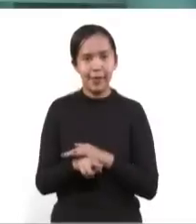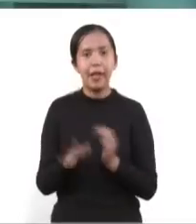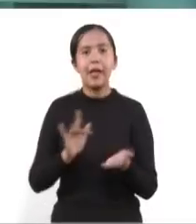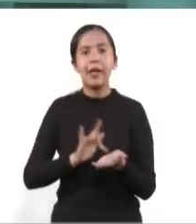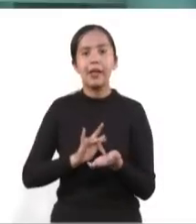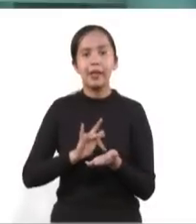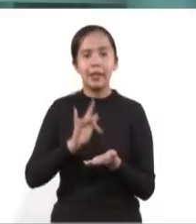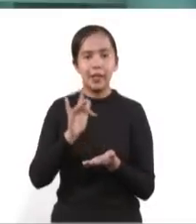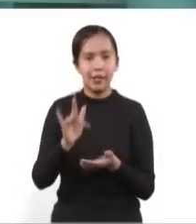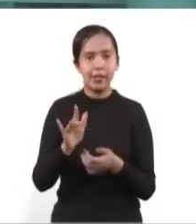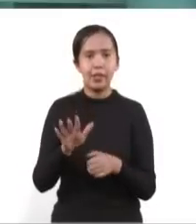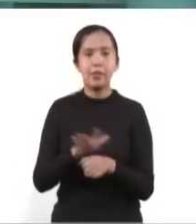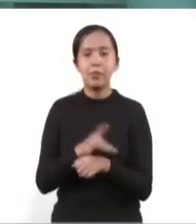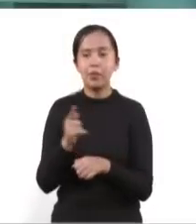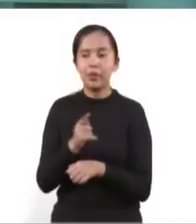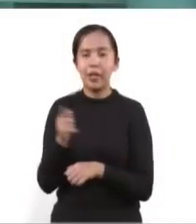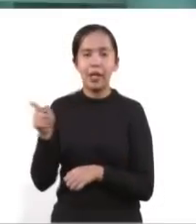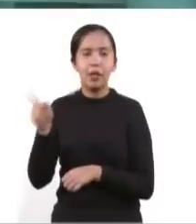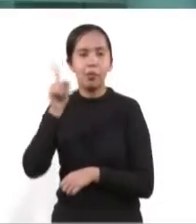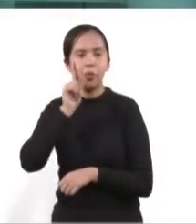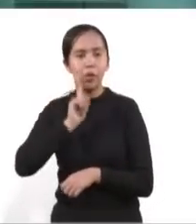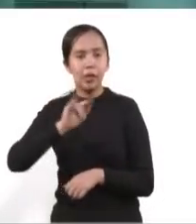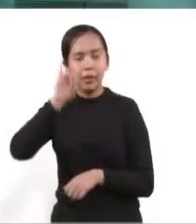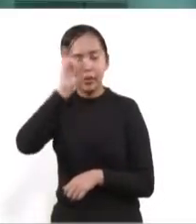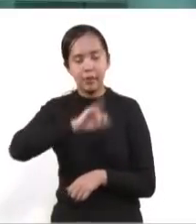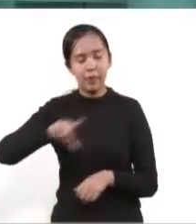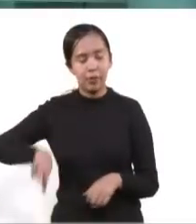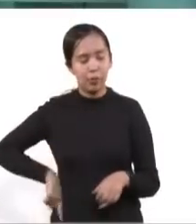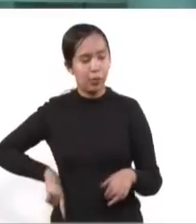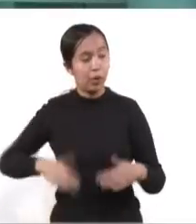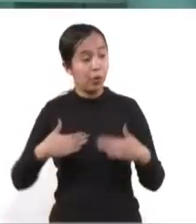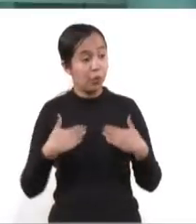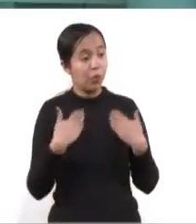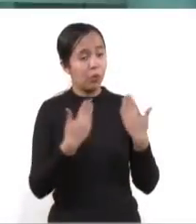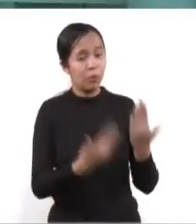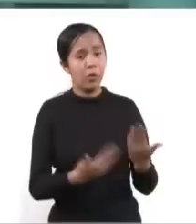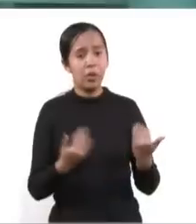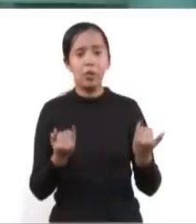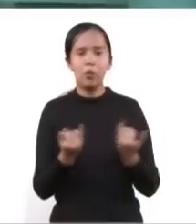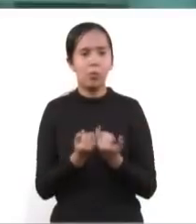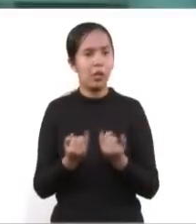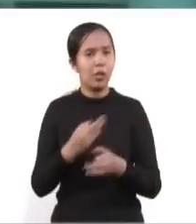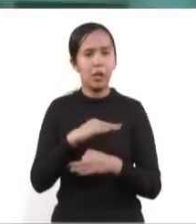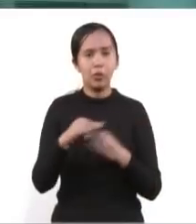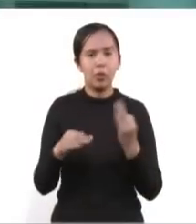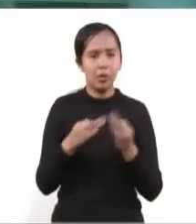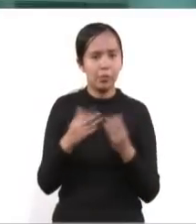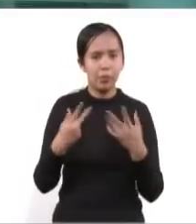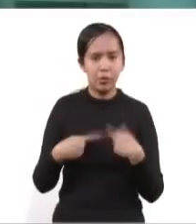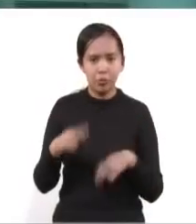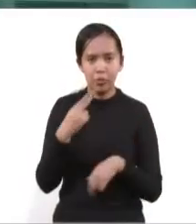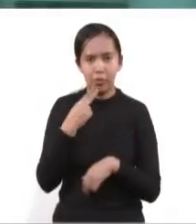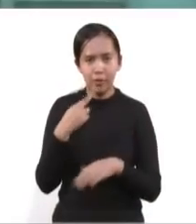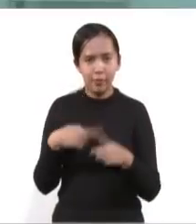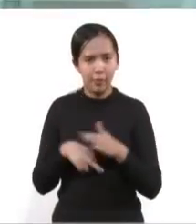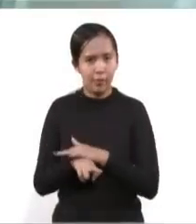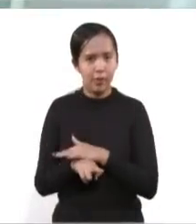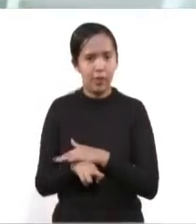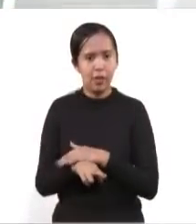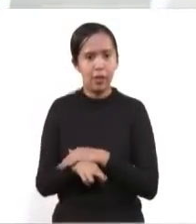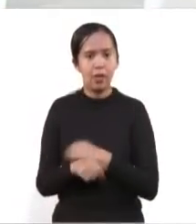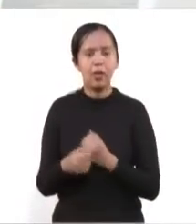Gracias por su confianza, doctora Claudia Sheinbaum, y a todo el personal del sistema de transporte colectivo que